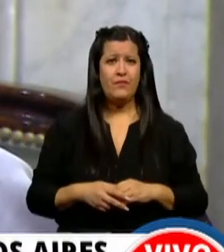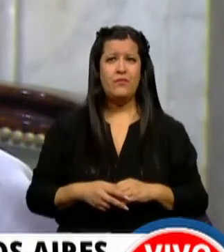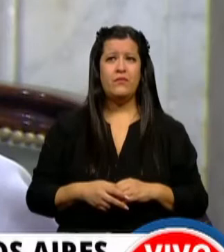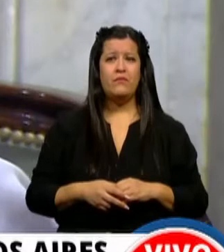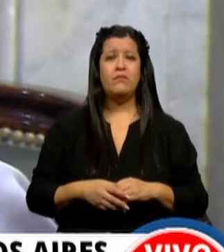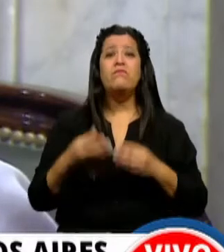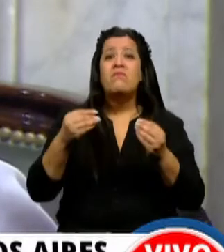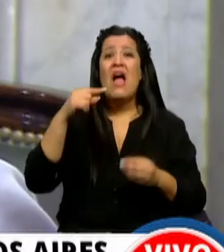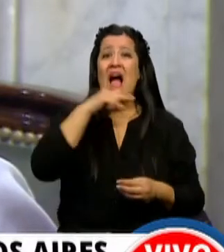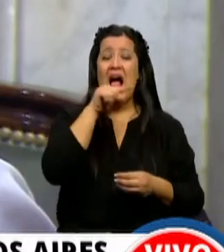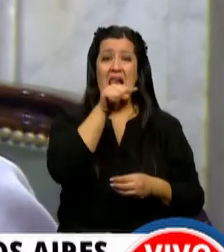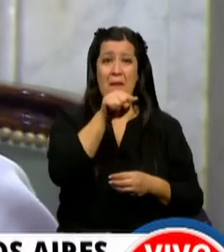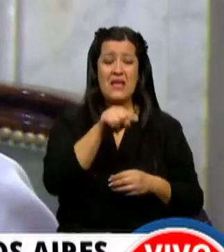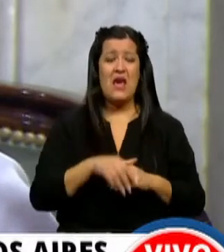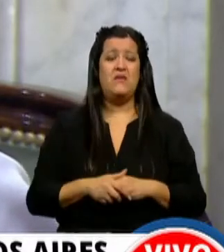donde Alemania